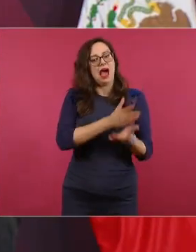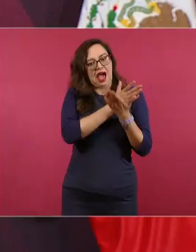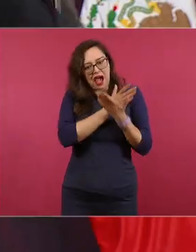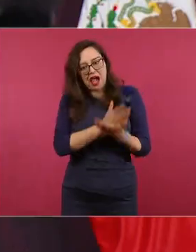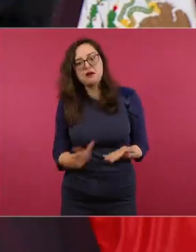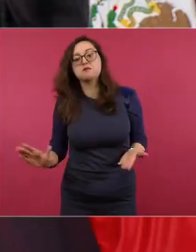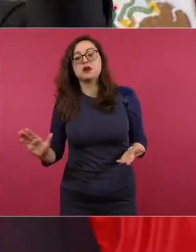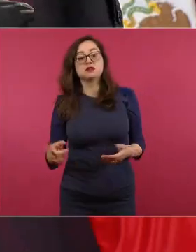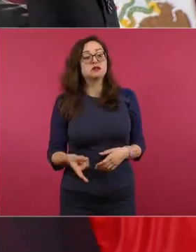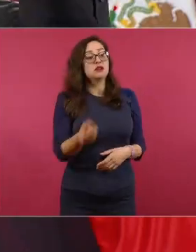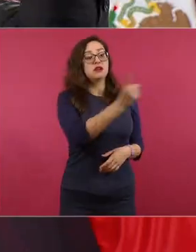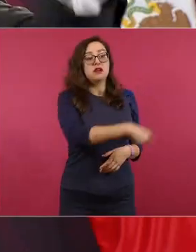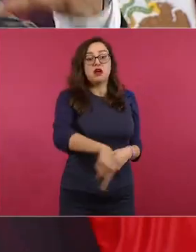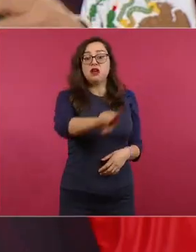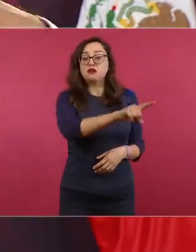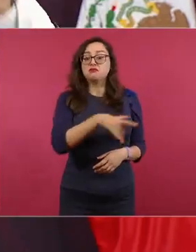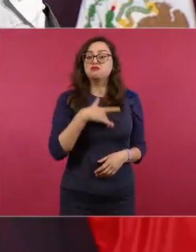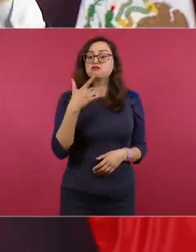se sienten